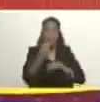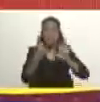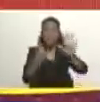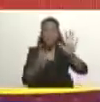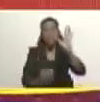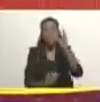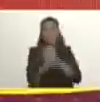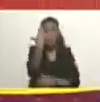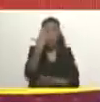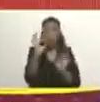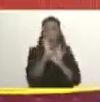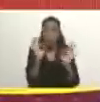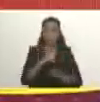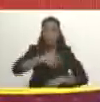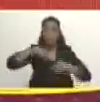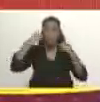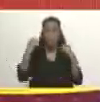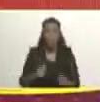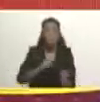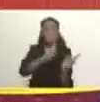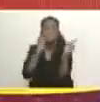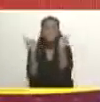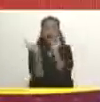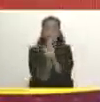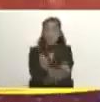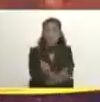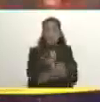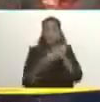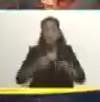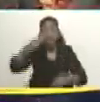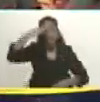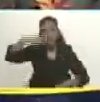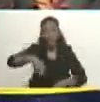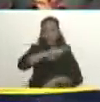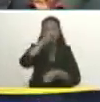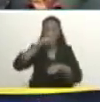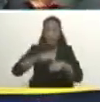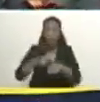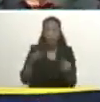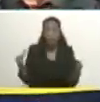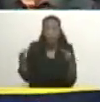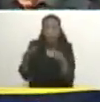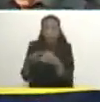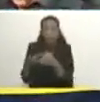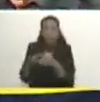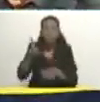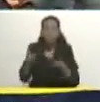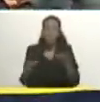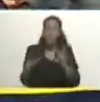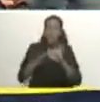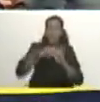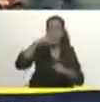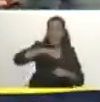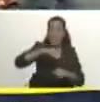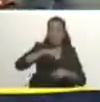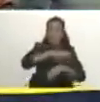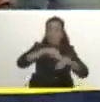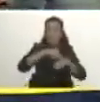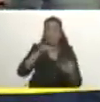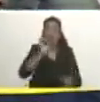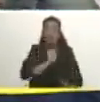ser un Servicio Nacional de Seguridad para convertirse en la Fuerza Armada de Cooperación dependiente del Ministerio de la